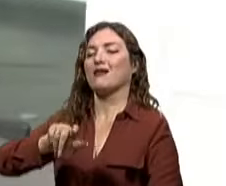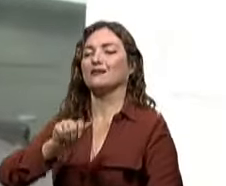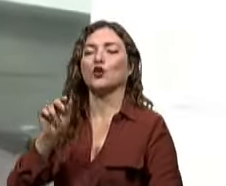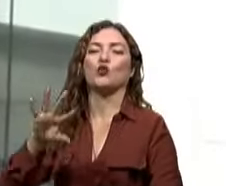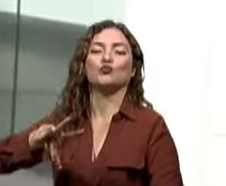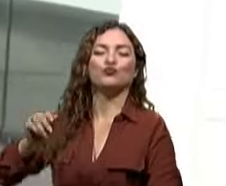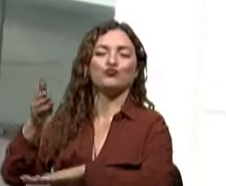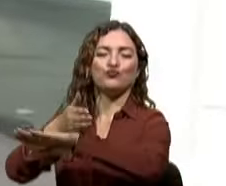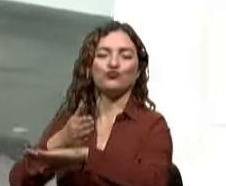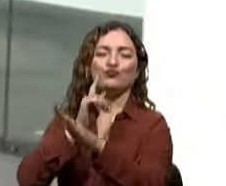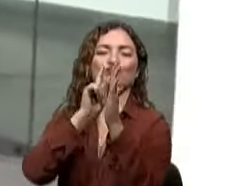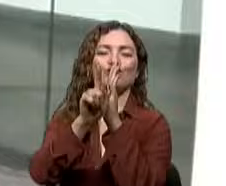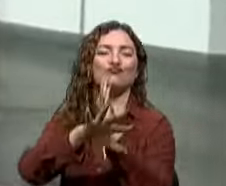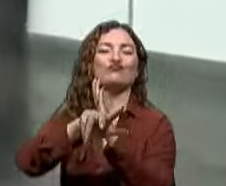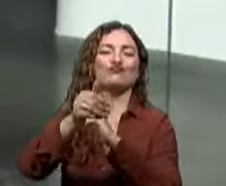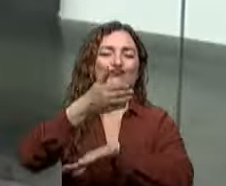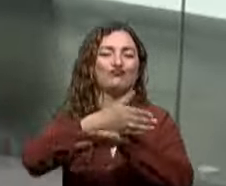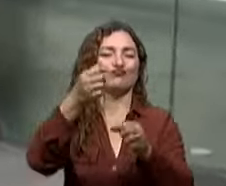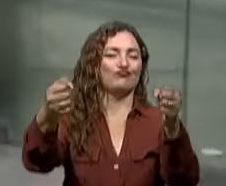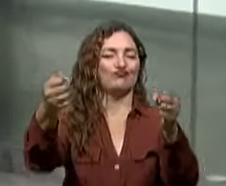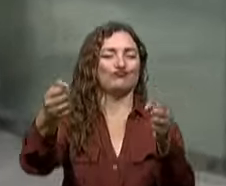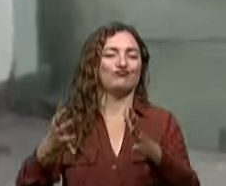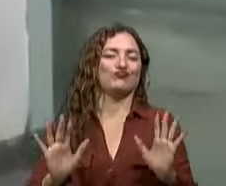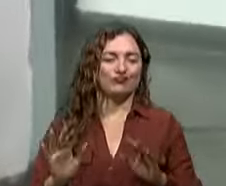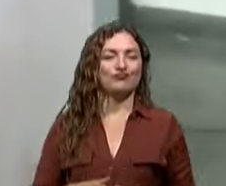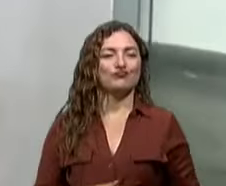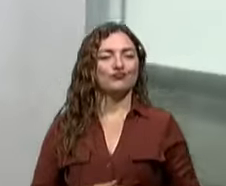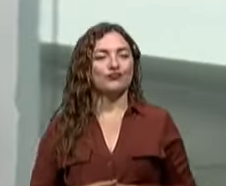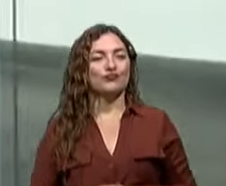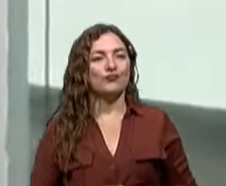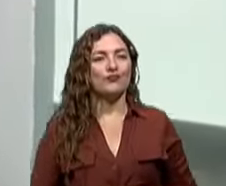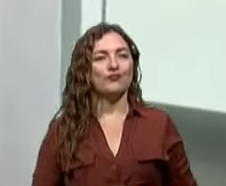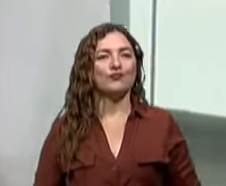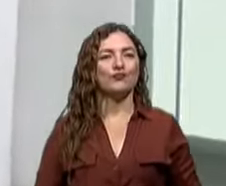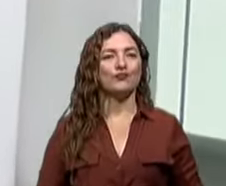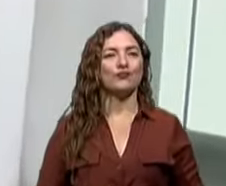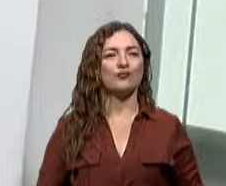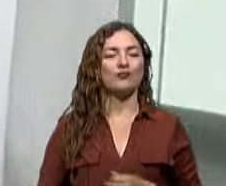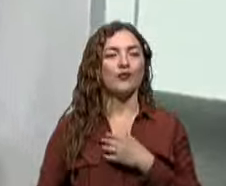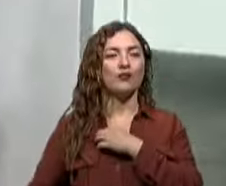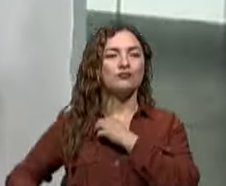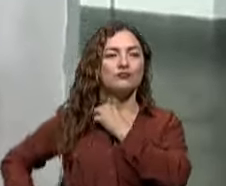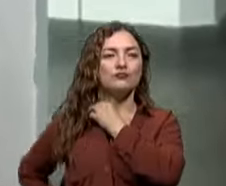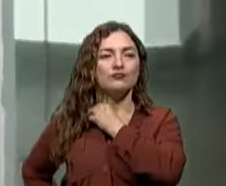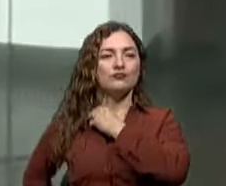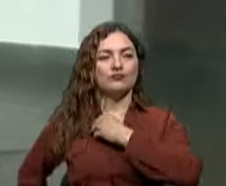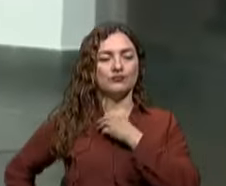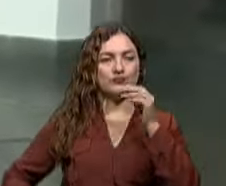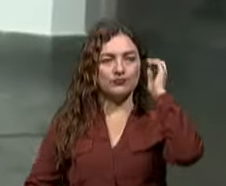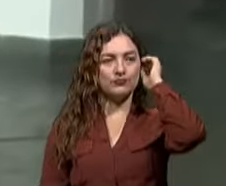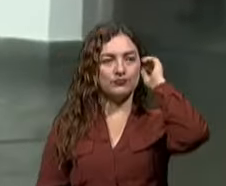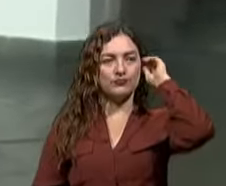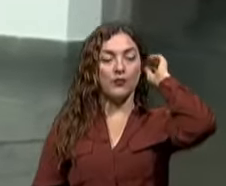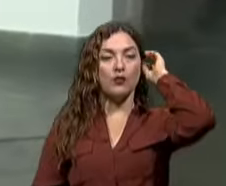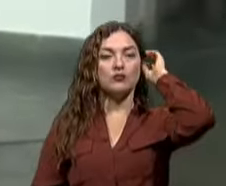la camioneta se encontraba reportada como robada. Nosotros también ya está puesta a órdenes de la autoridad competente, ya fue llevado a los patios de la Policía